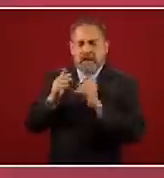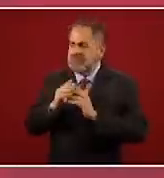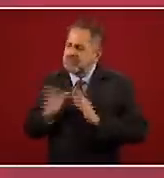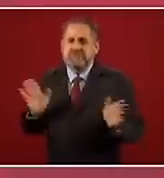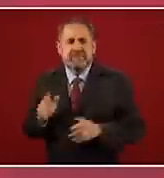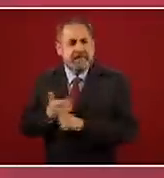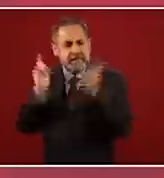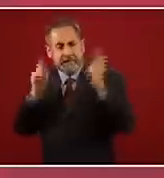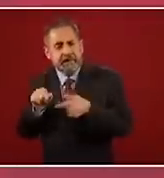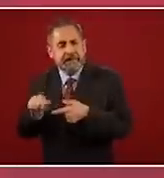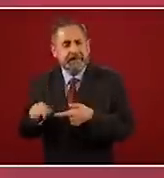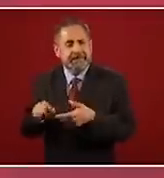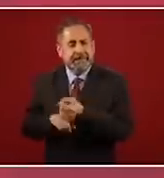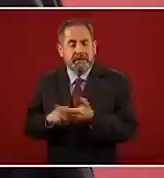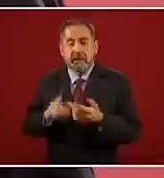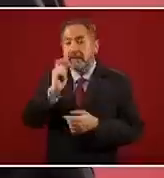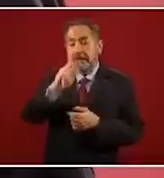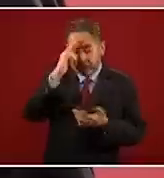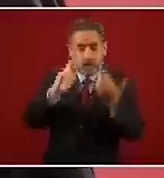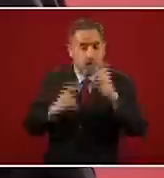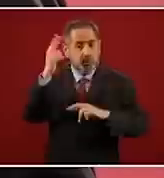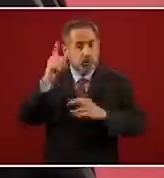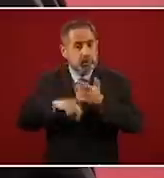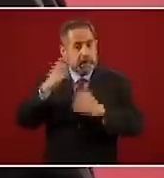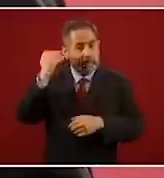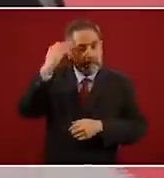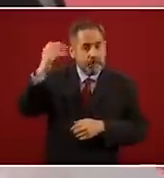radicales, la revolución,